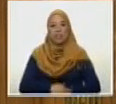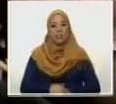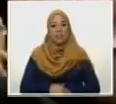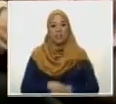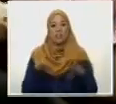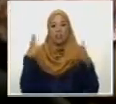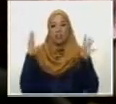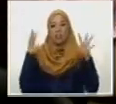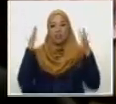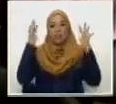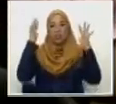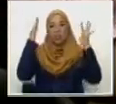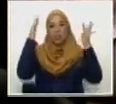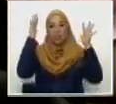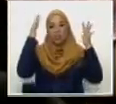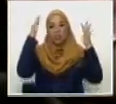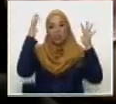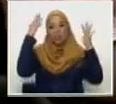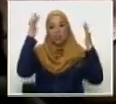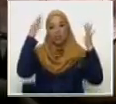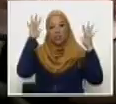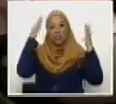Frías.